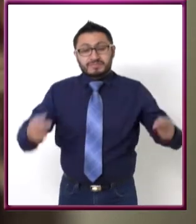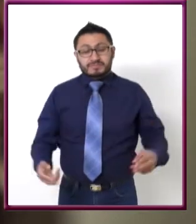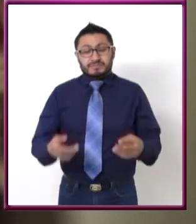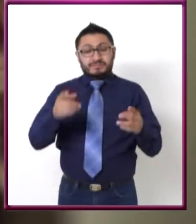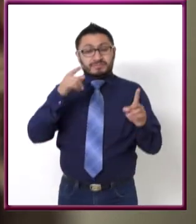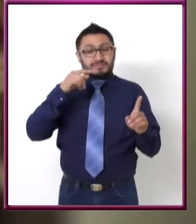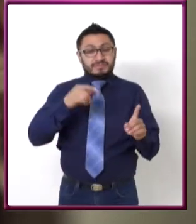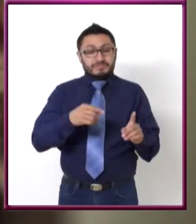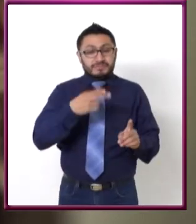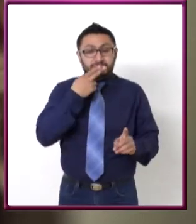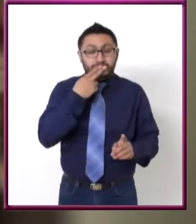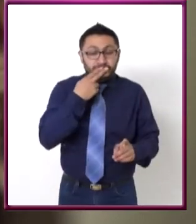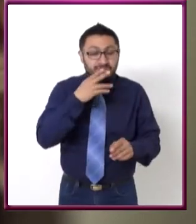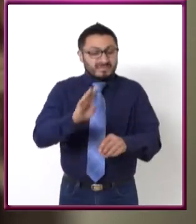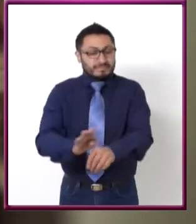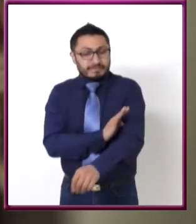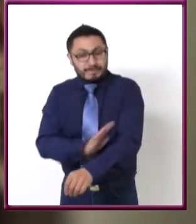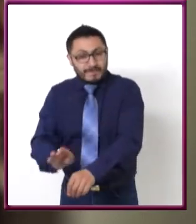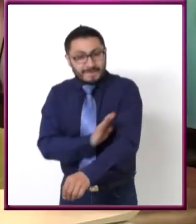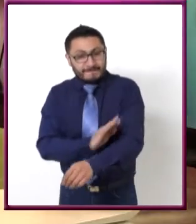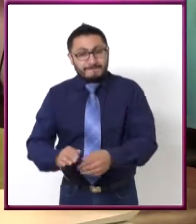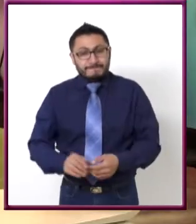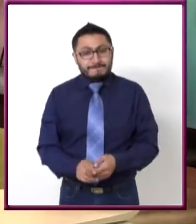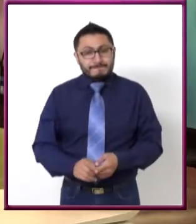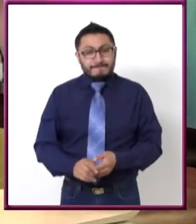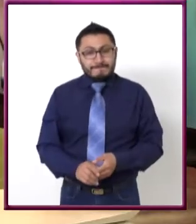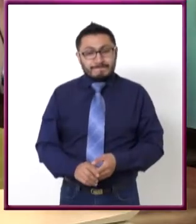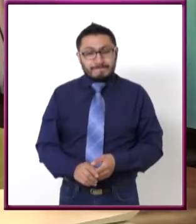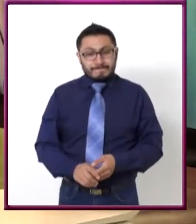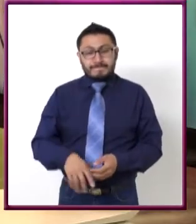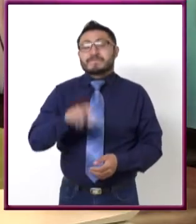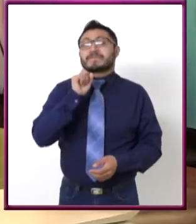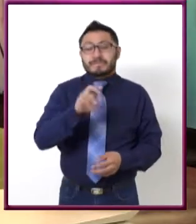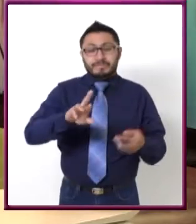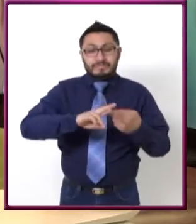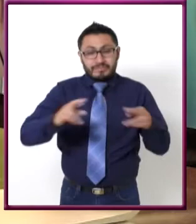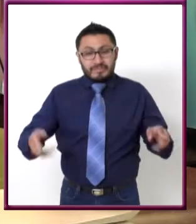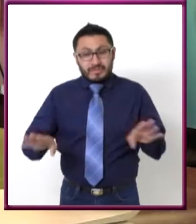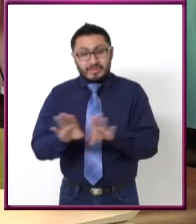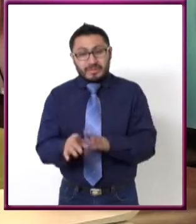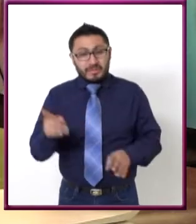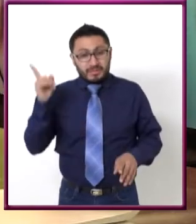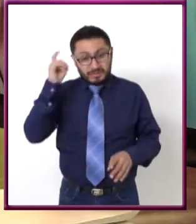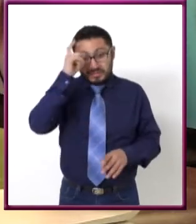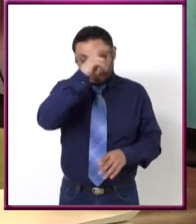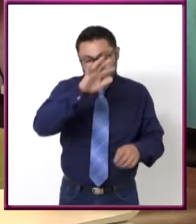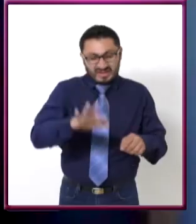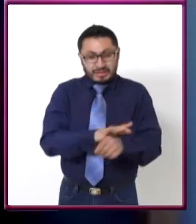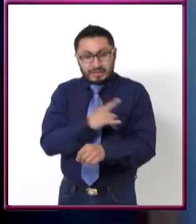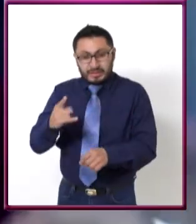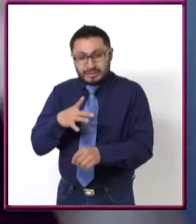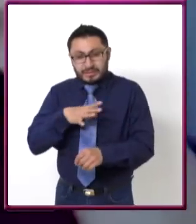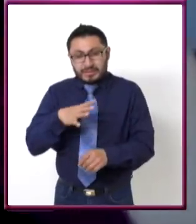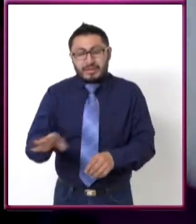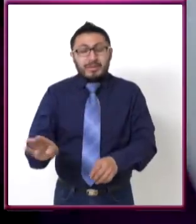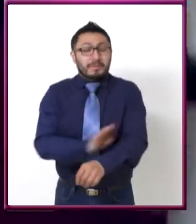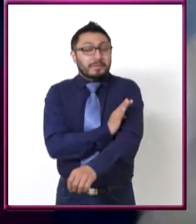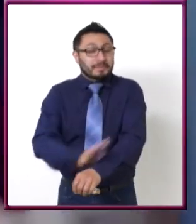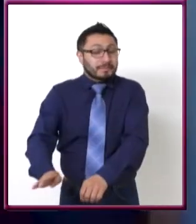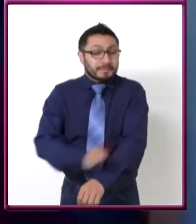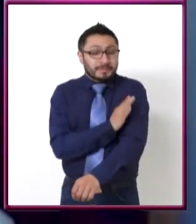es la relación entre las emociones y el bienestar? Bueno, también se trata de una relación compleja, porque